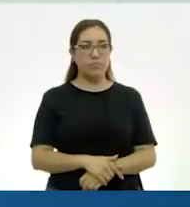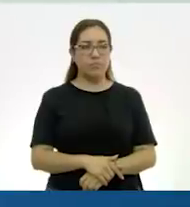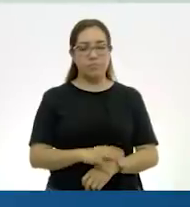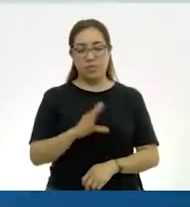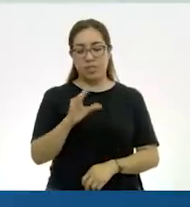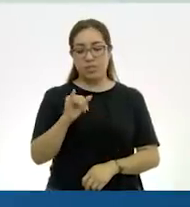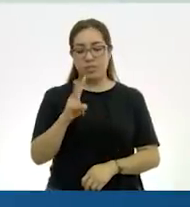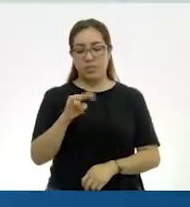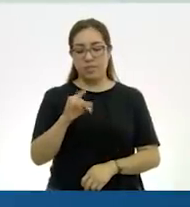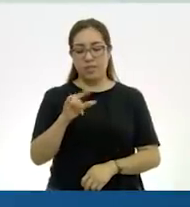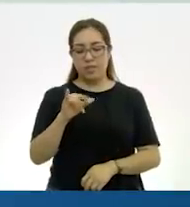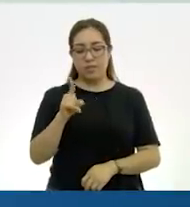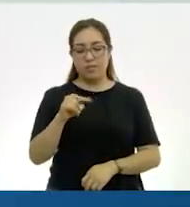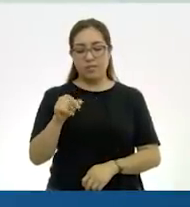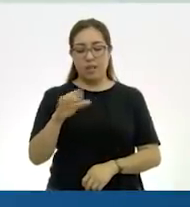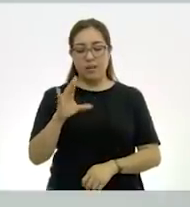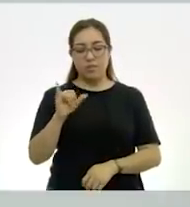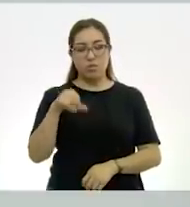Civilización.